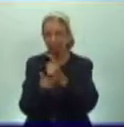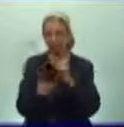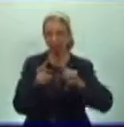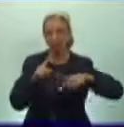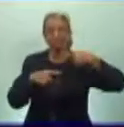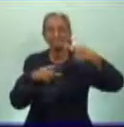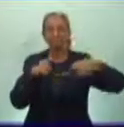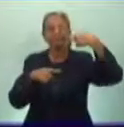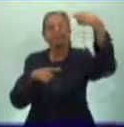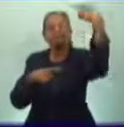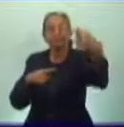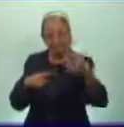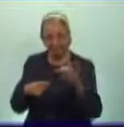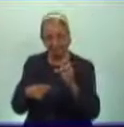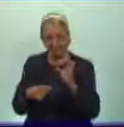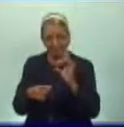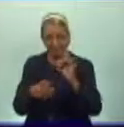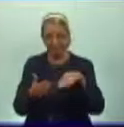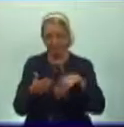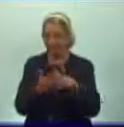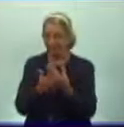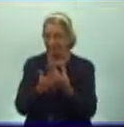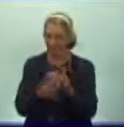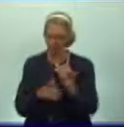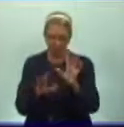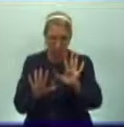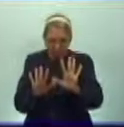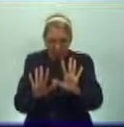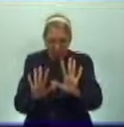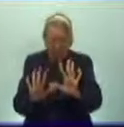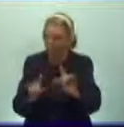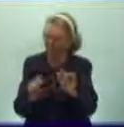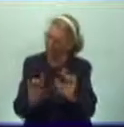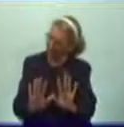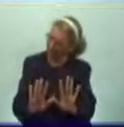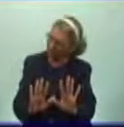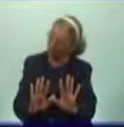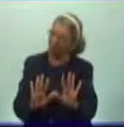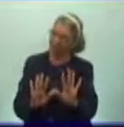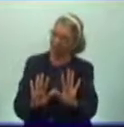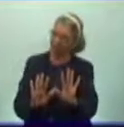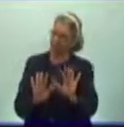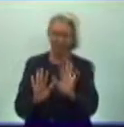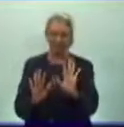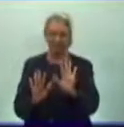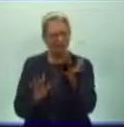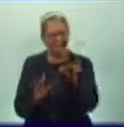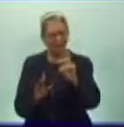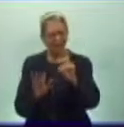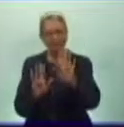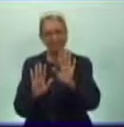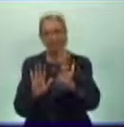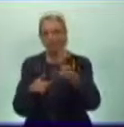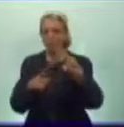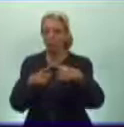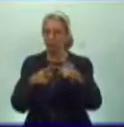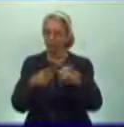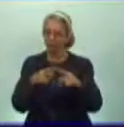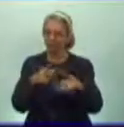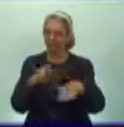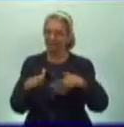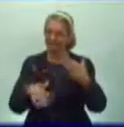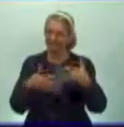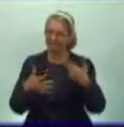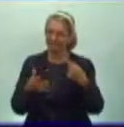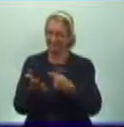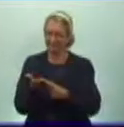¿ya? Pero no nos vamos todavía, no hemos terminado. Ahora vamos a ver otras actividades que van a realizar